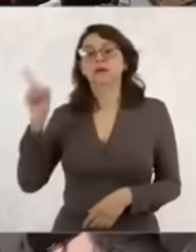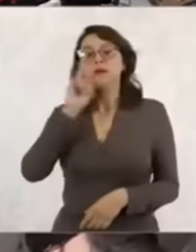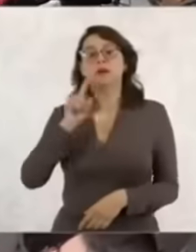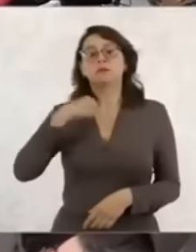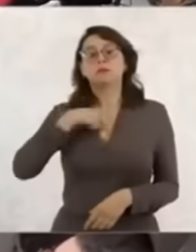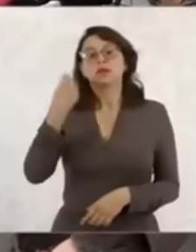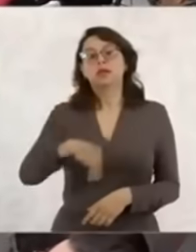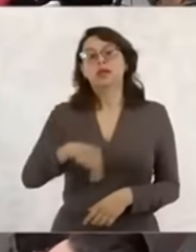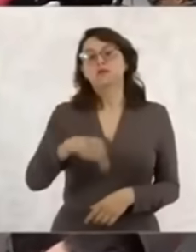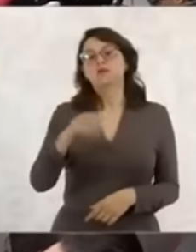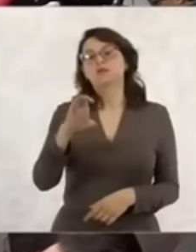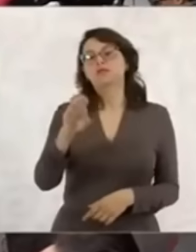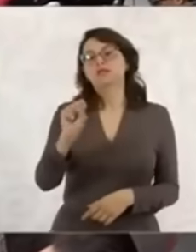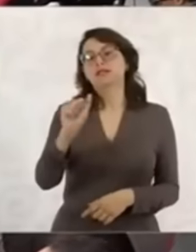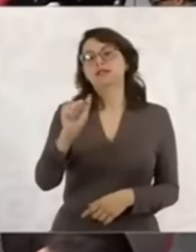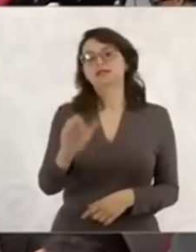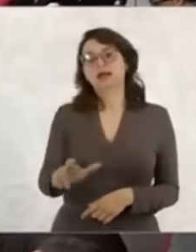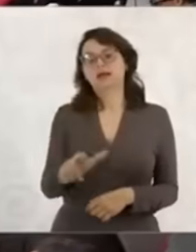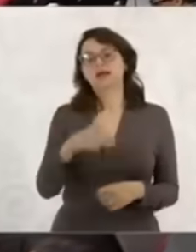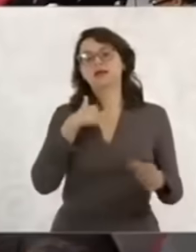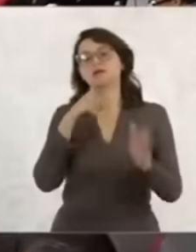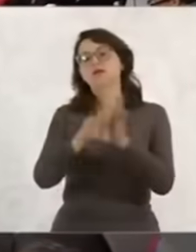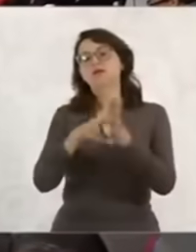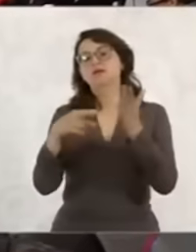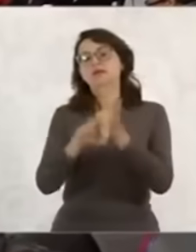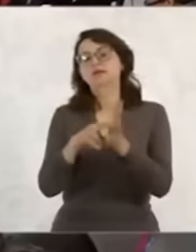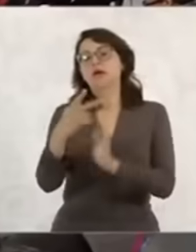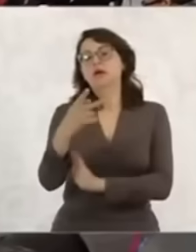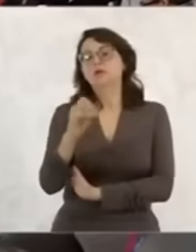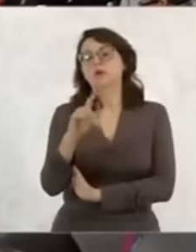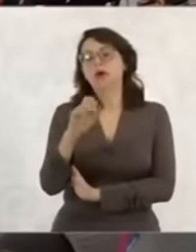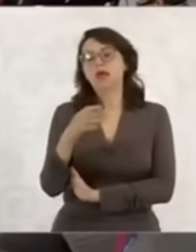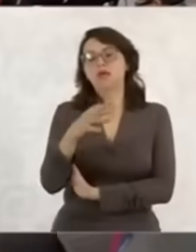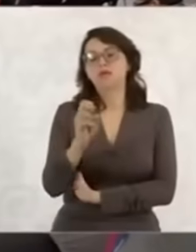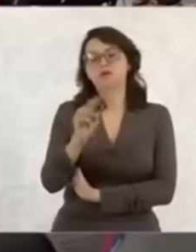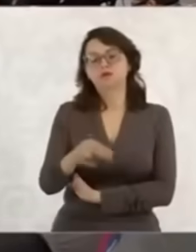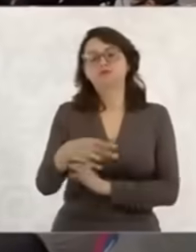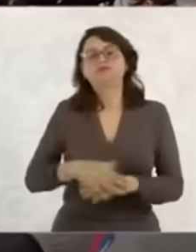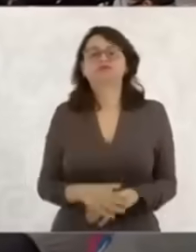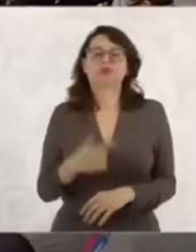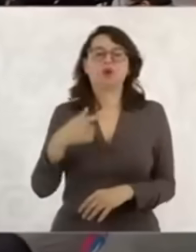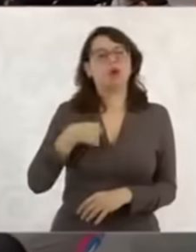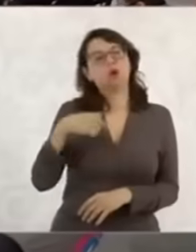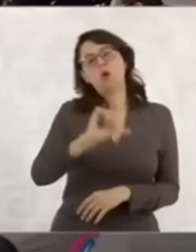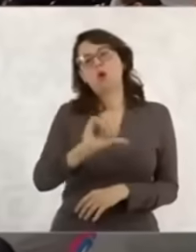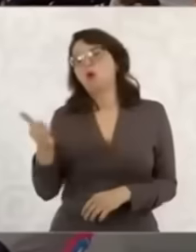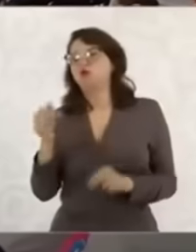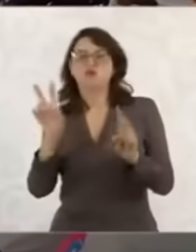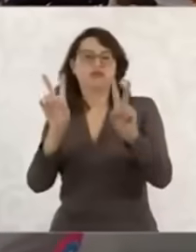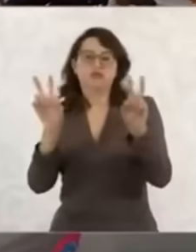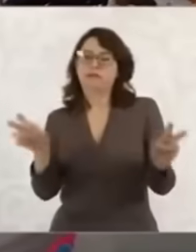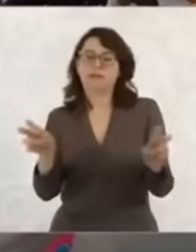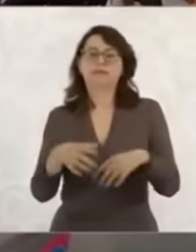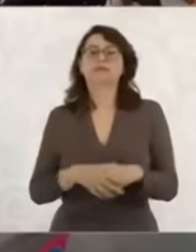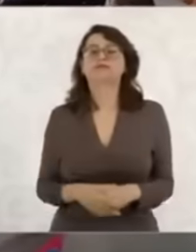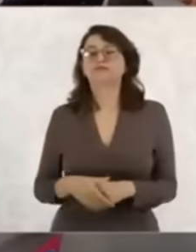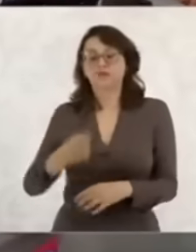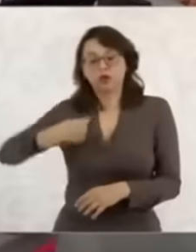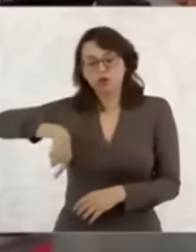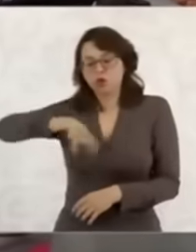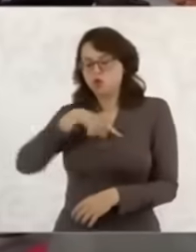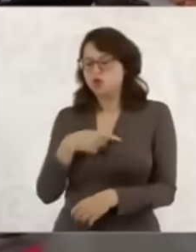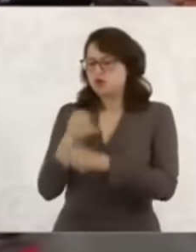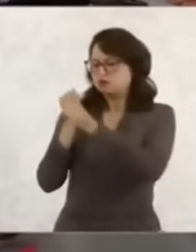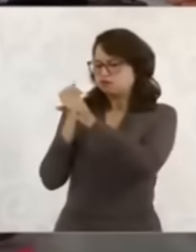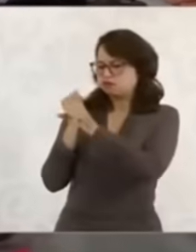revista Polemón. Presidenta, pues cambiando un poco el tema, en Polemón publicamos una investigación en la que